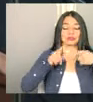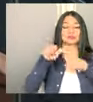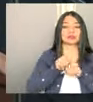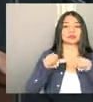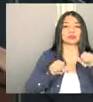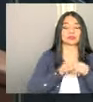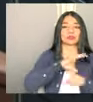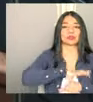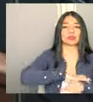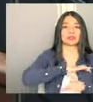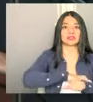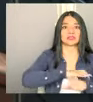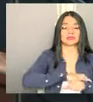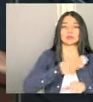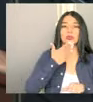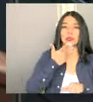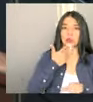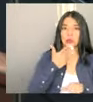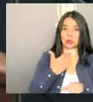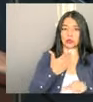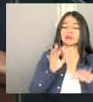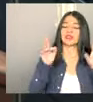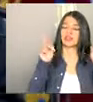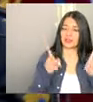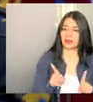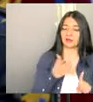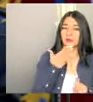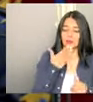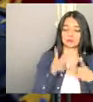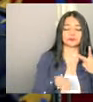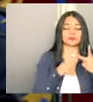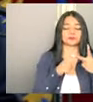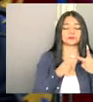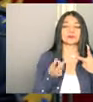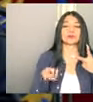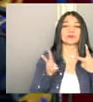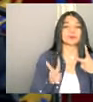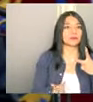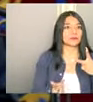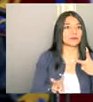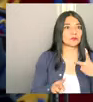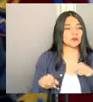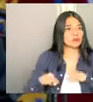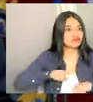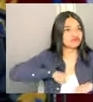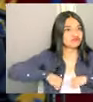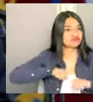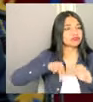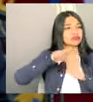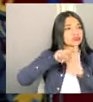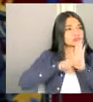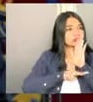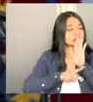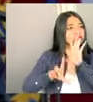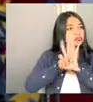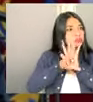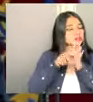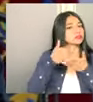municipio con una clara línea de modernizar el municipio. La segunda es legislar para que tengamos ordenanzas que le sean